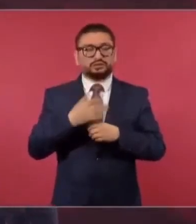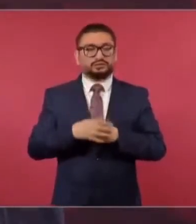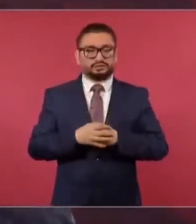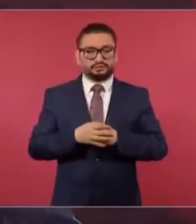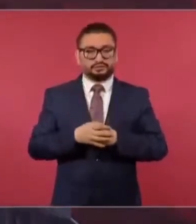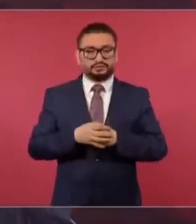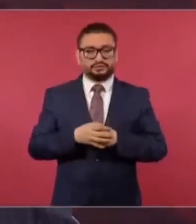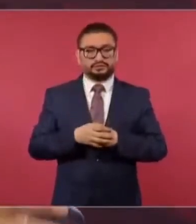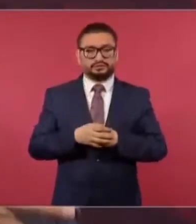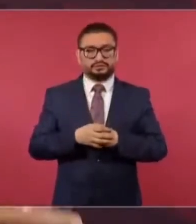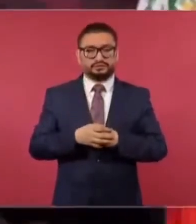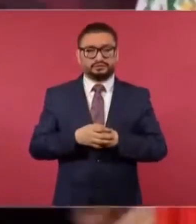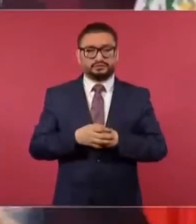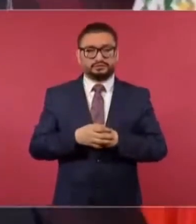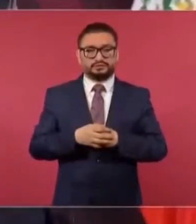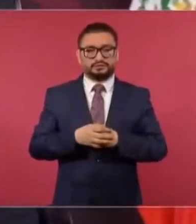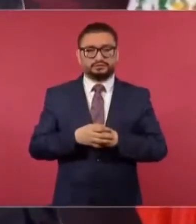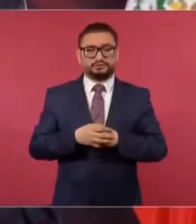porque no estamos hablando